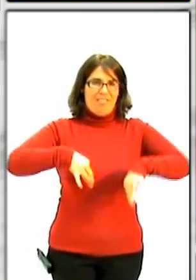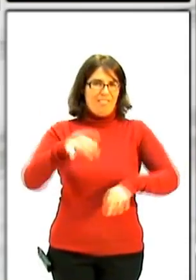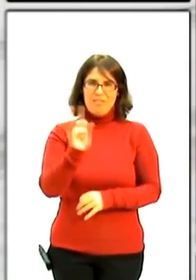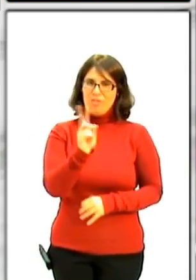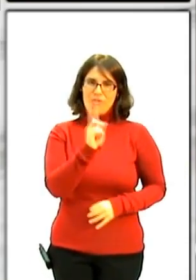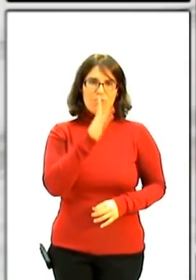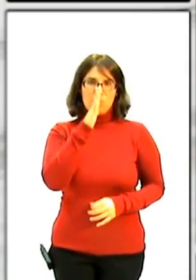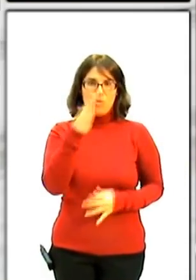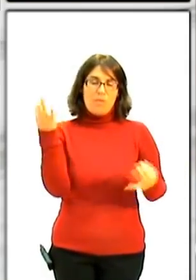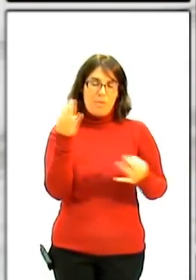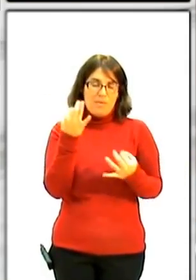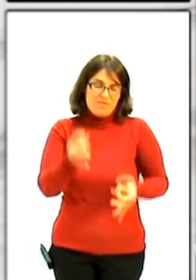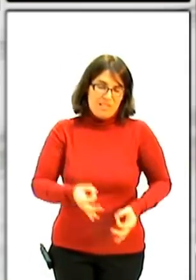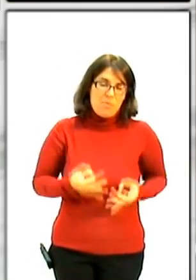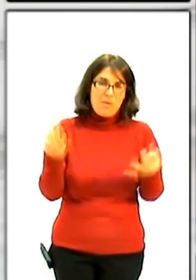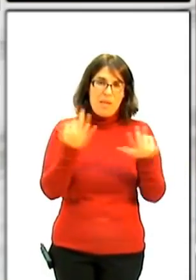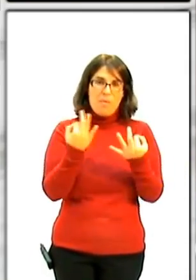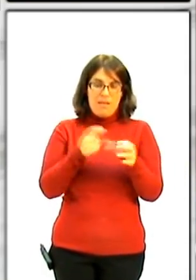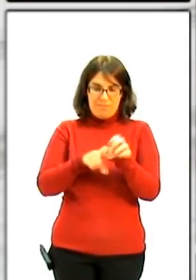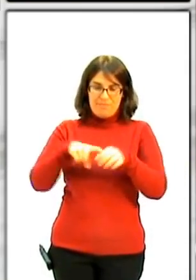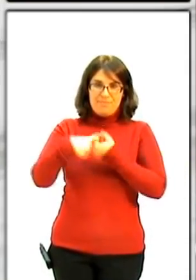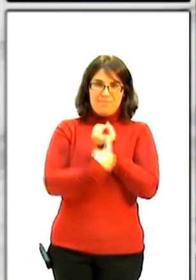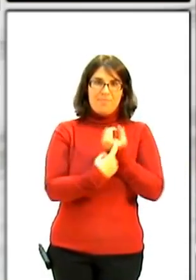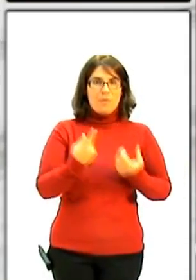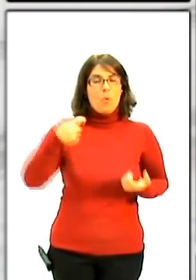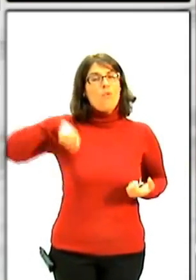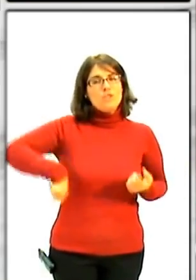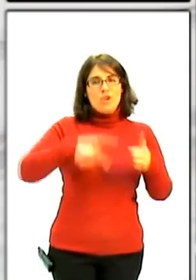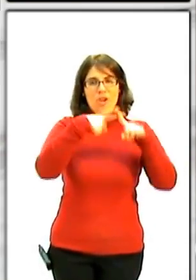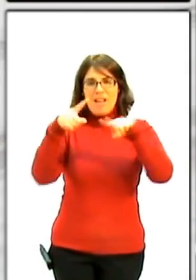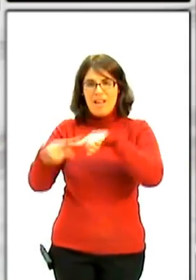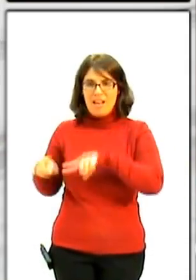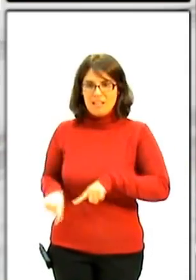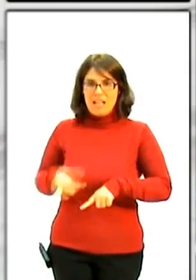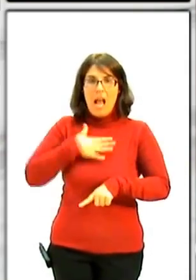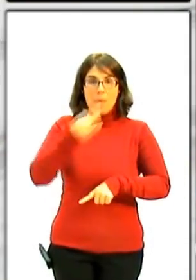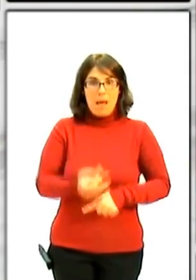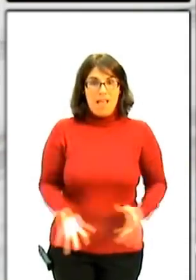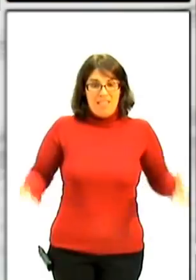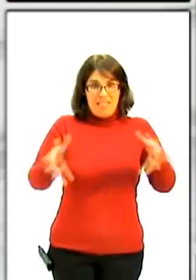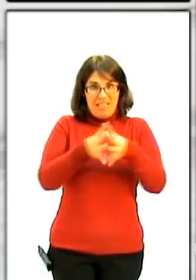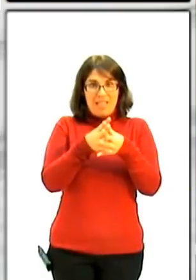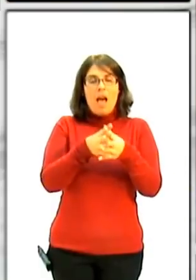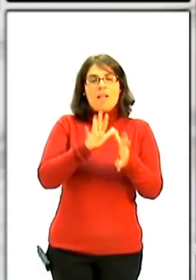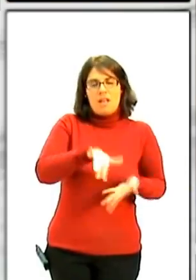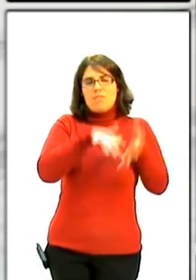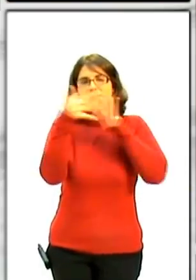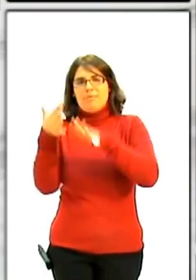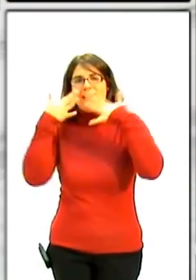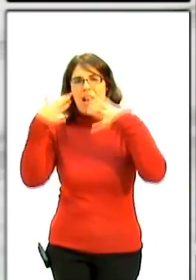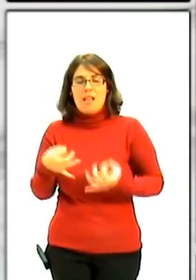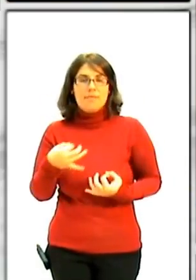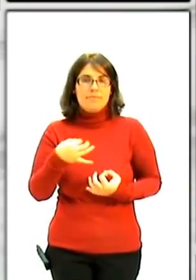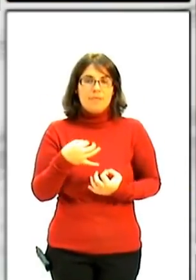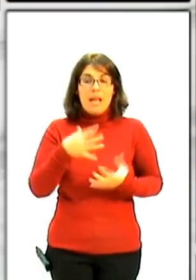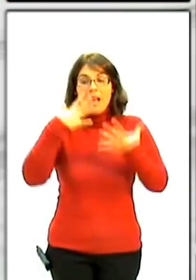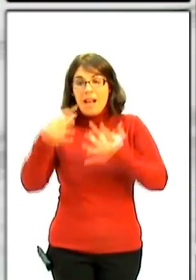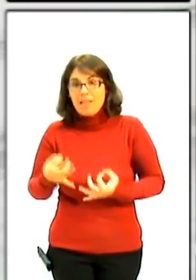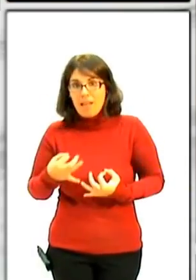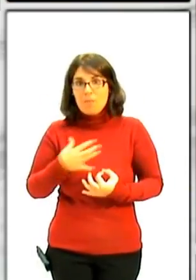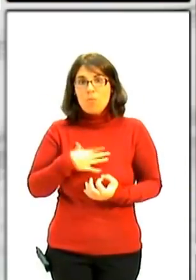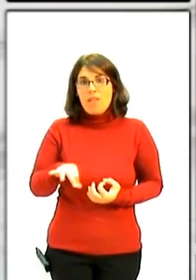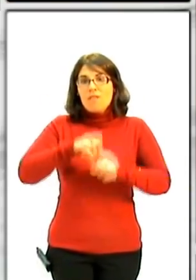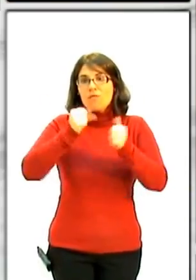siempre pasa, pues a un equipo multidisciplinar capaz de aglutinar todo esto en una realidad, ¿no? Ya veremos cómo, si será un tablet, si será un